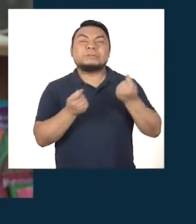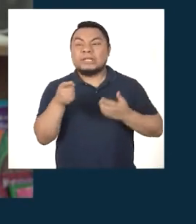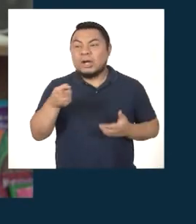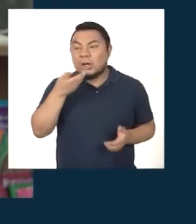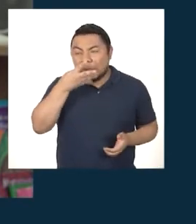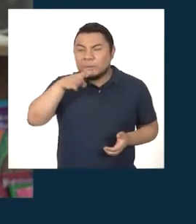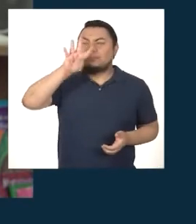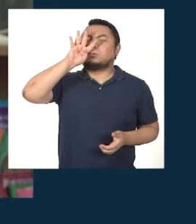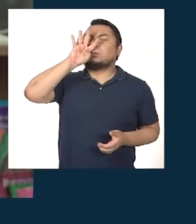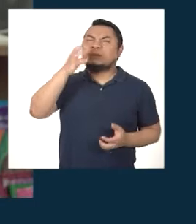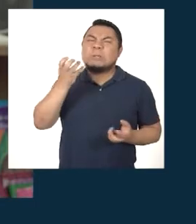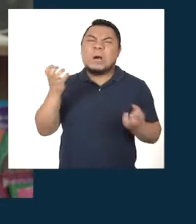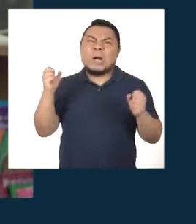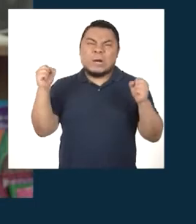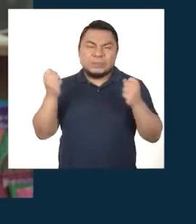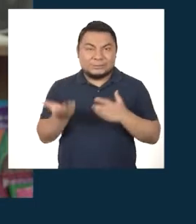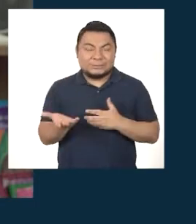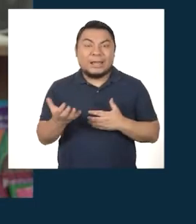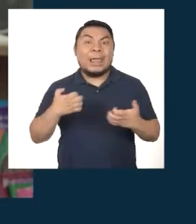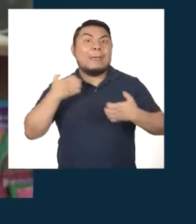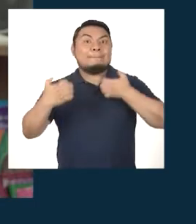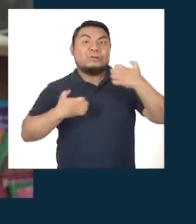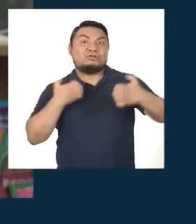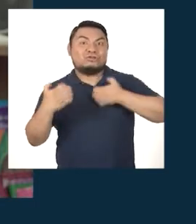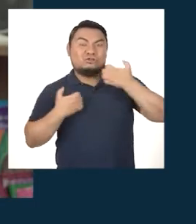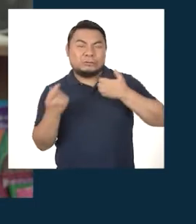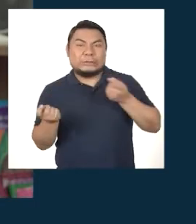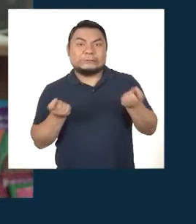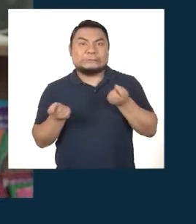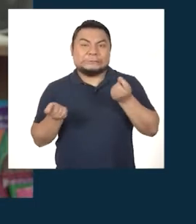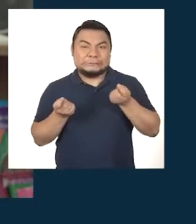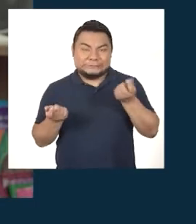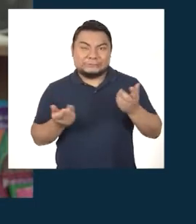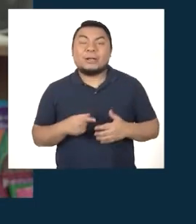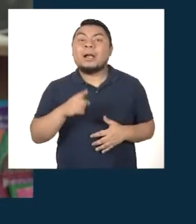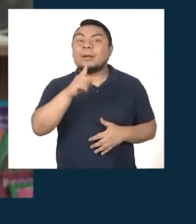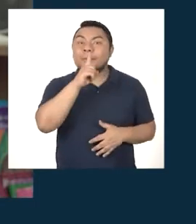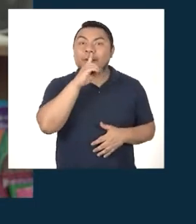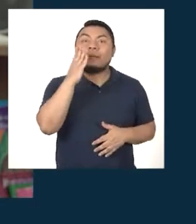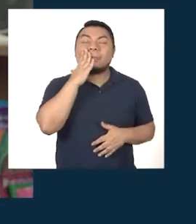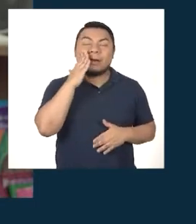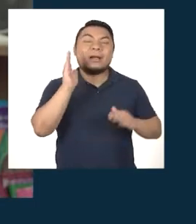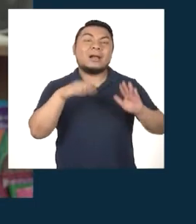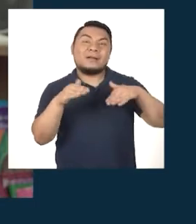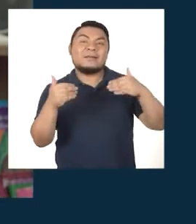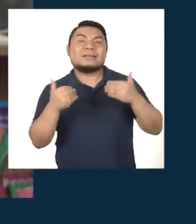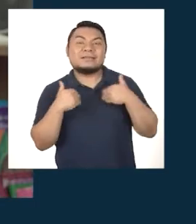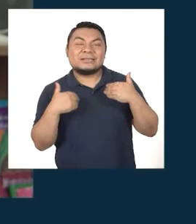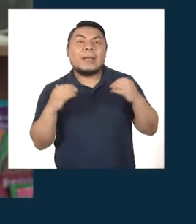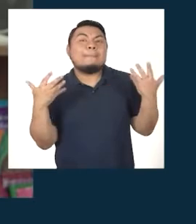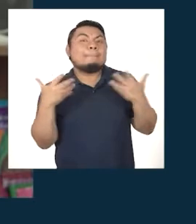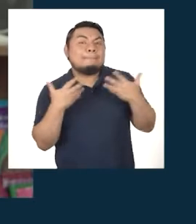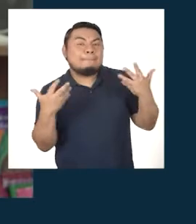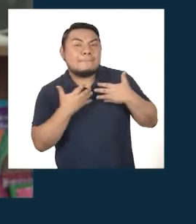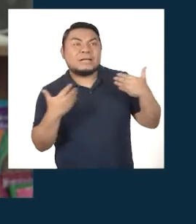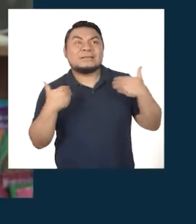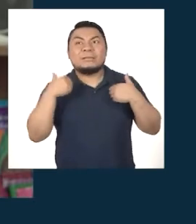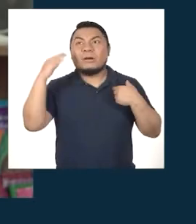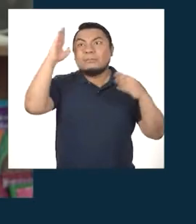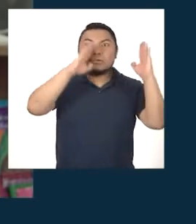frustración, en sí de todas las emociones, ¿no? Porque como padres a veces tenemos miedos,